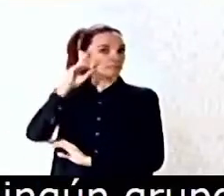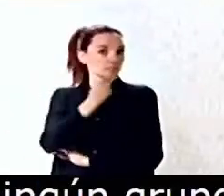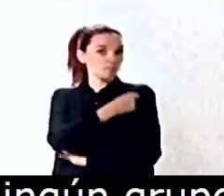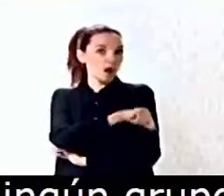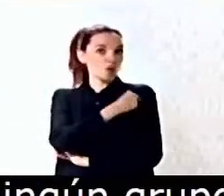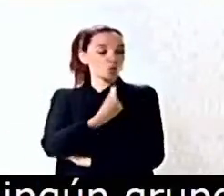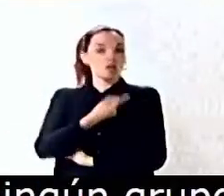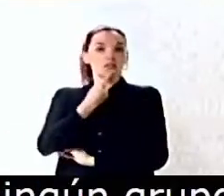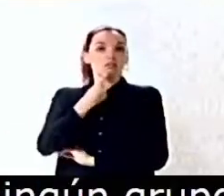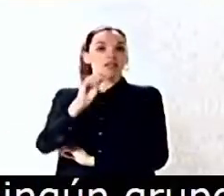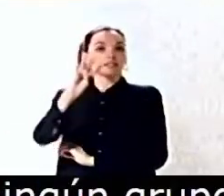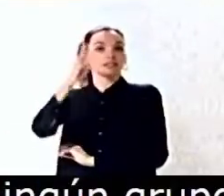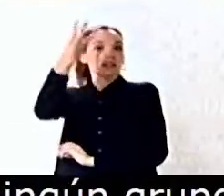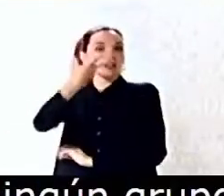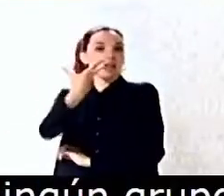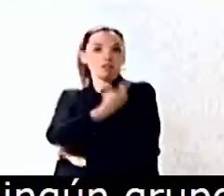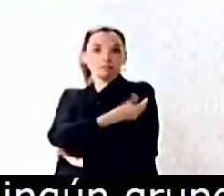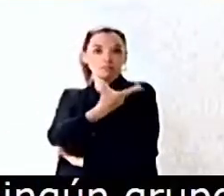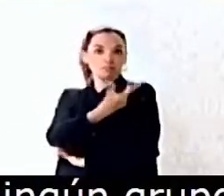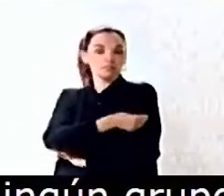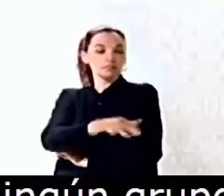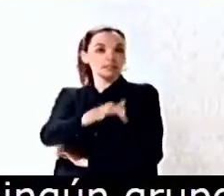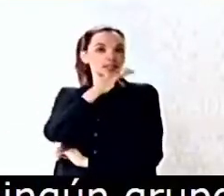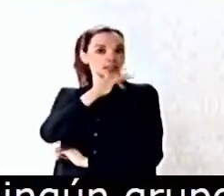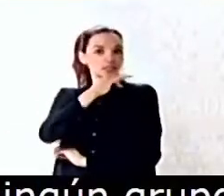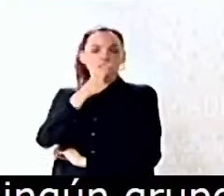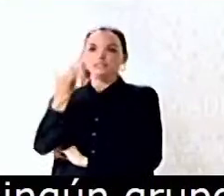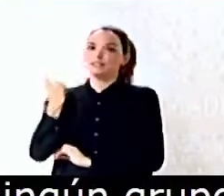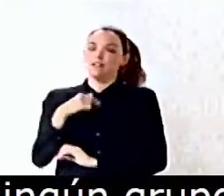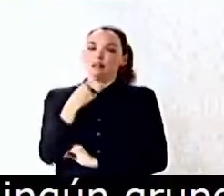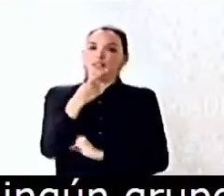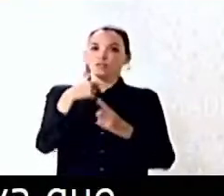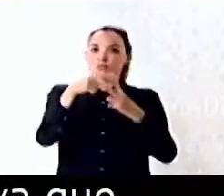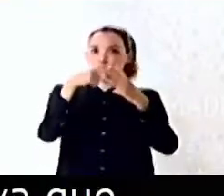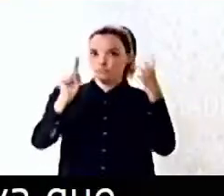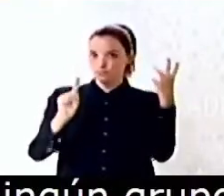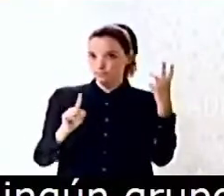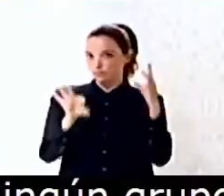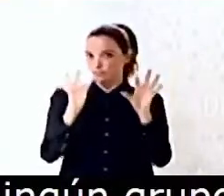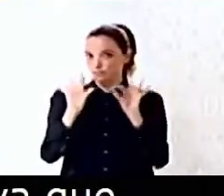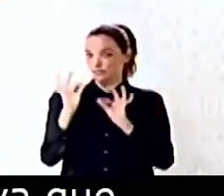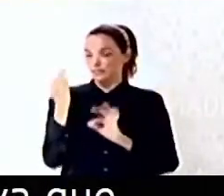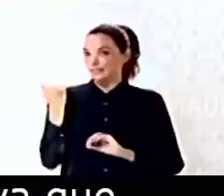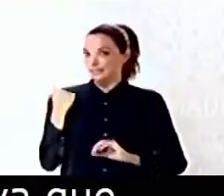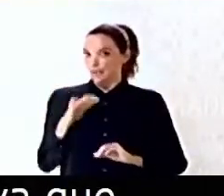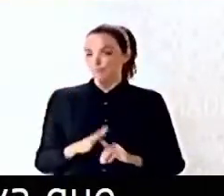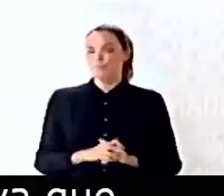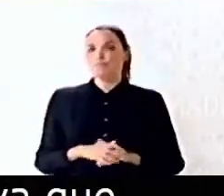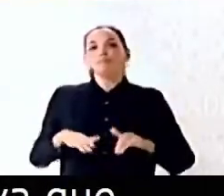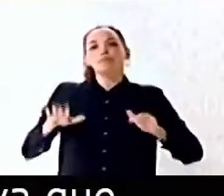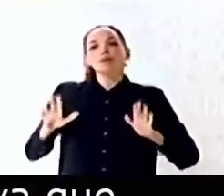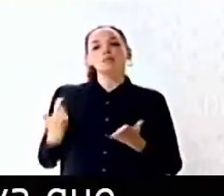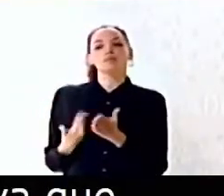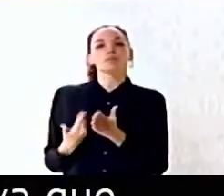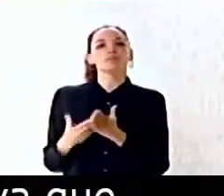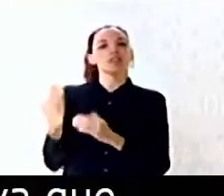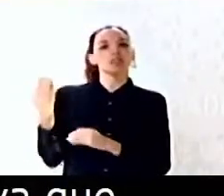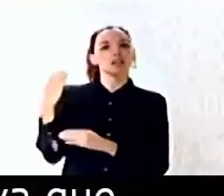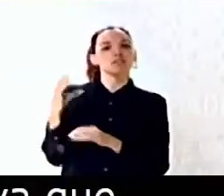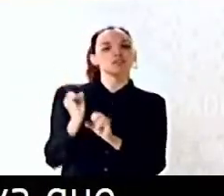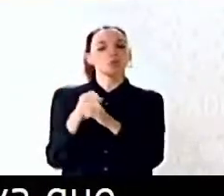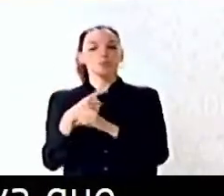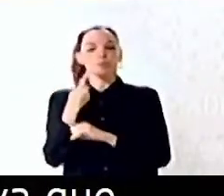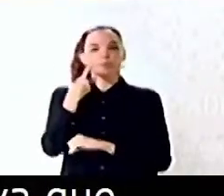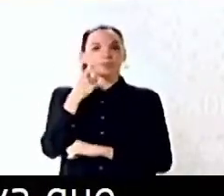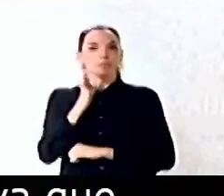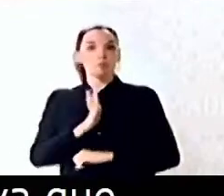que administrarle la tercera dosis, además de los que ya están seleccionados, pero se siguen buscando evidencias científicas por si en